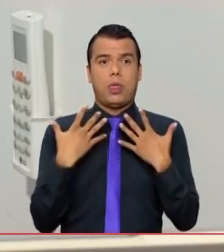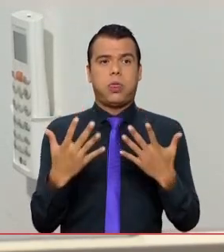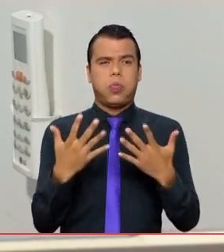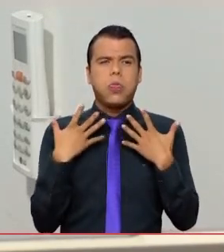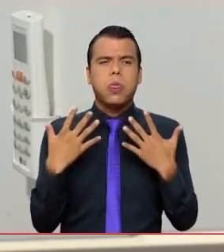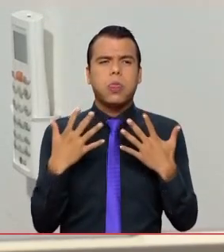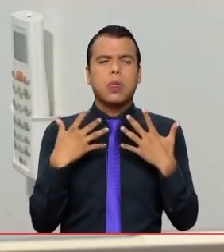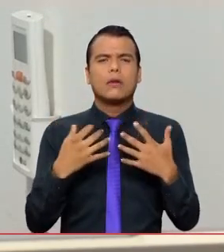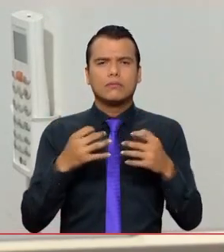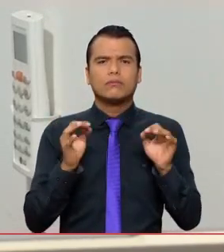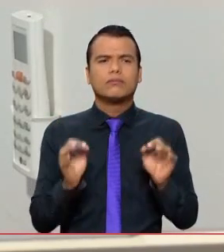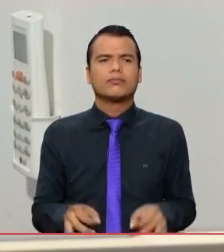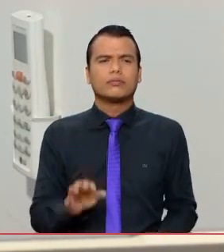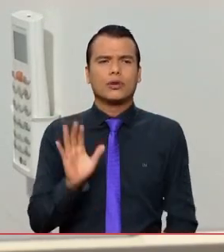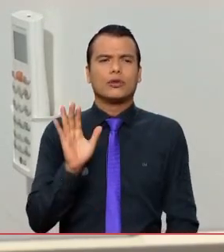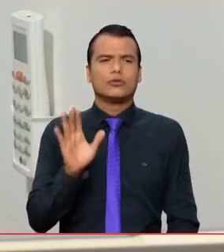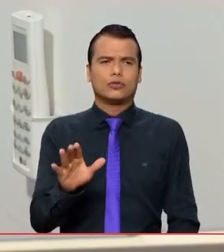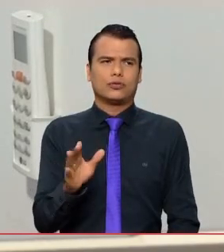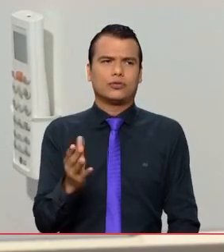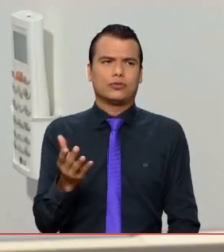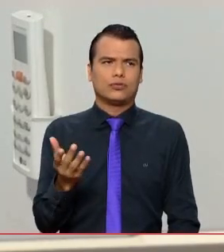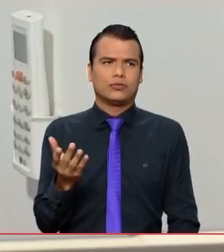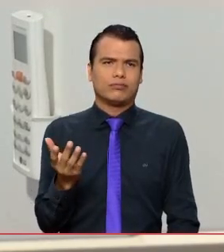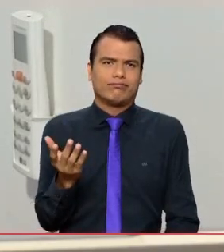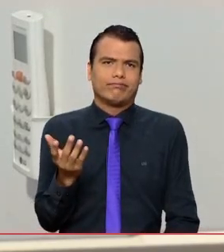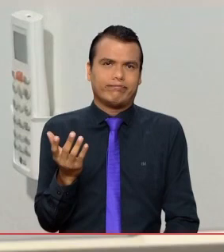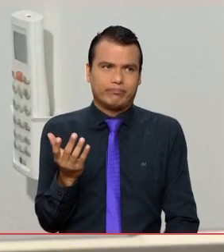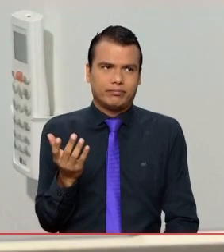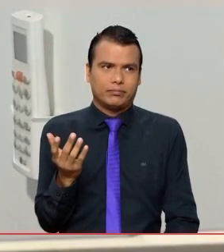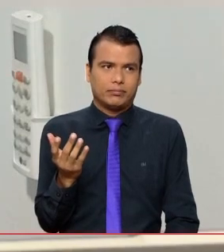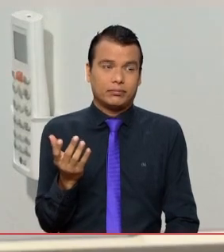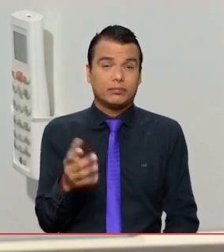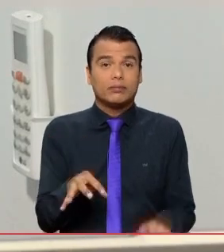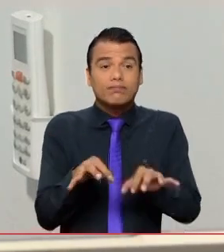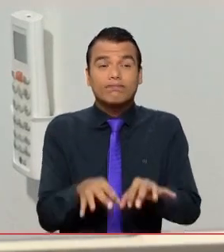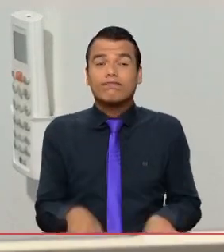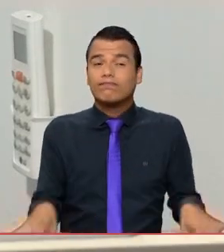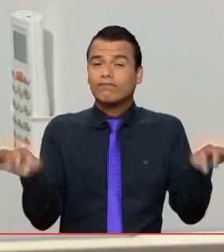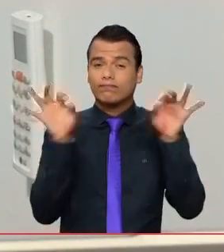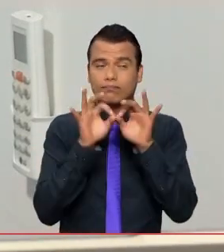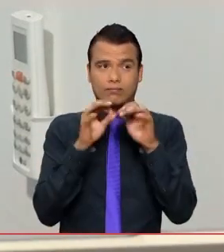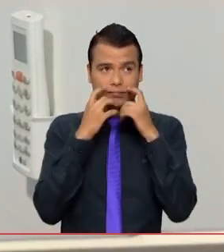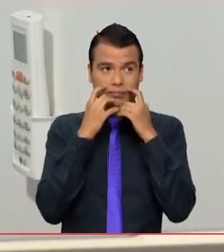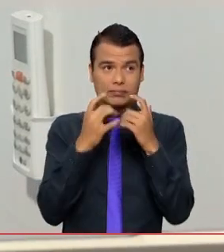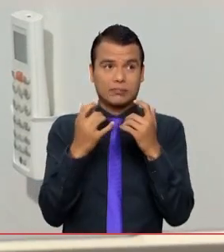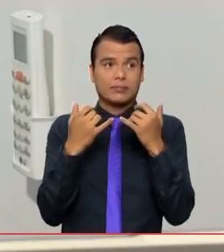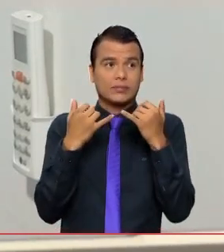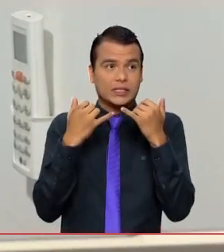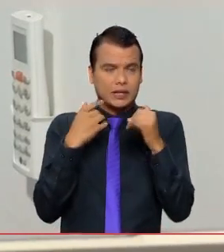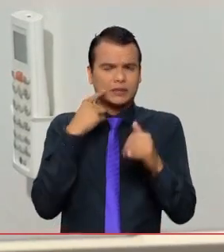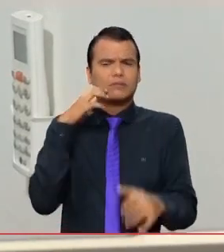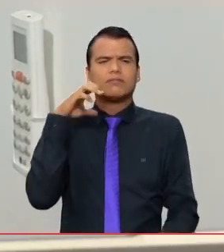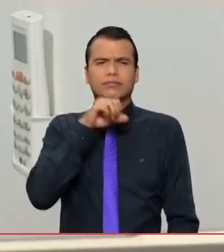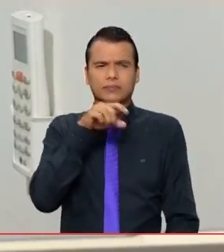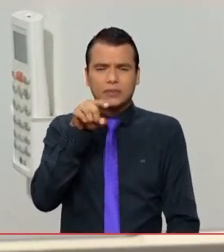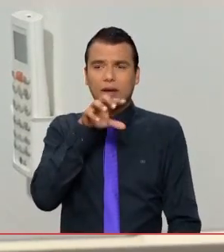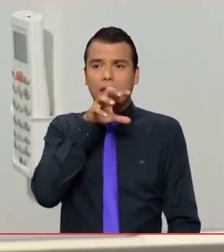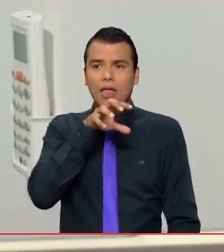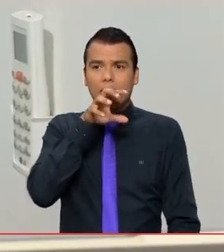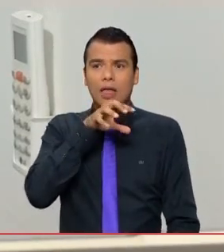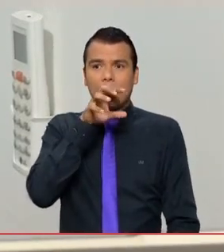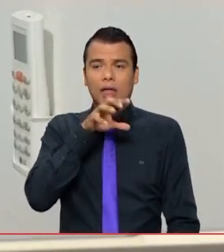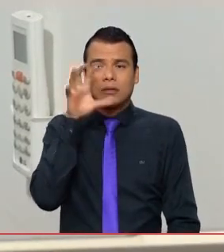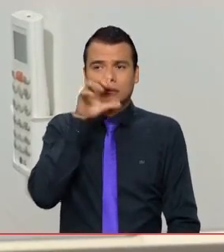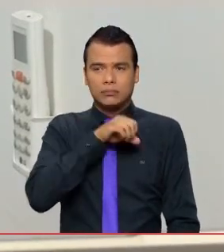tipo de aumento de temperatura anormal en su cuerpo. Es vital, una vez identifiquemos eso, que suministremos de